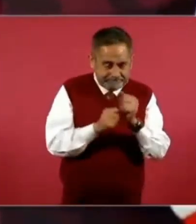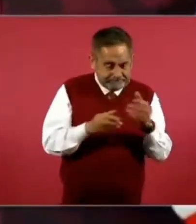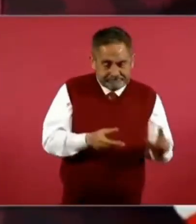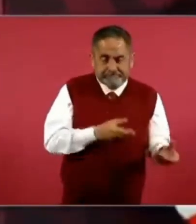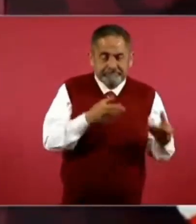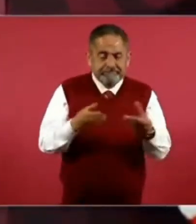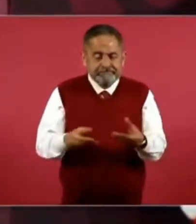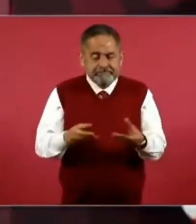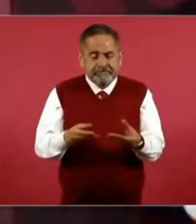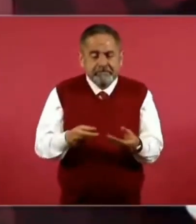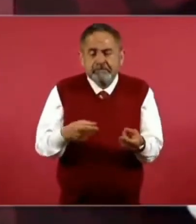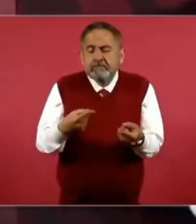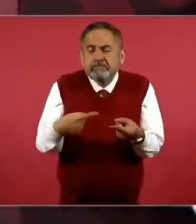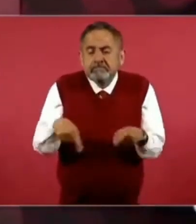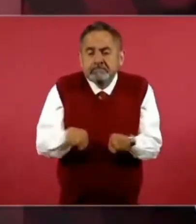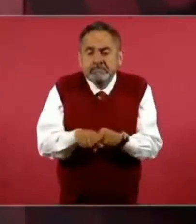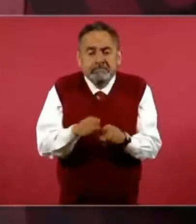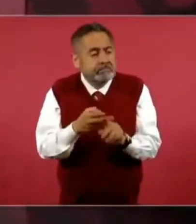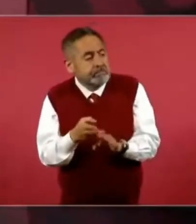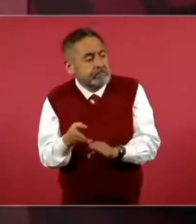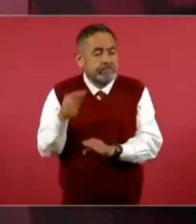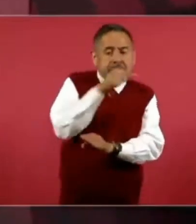el porfiriato.